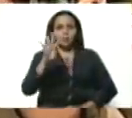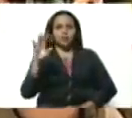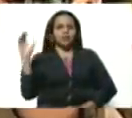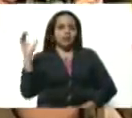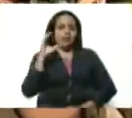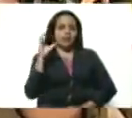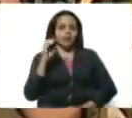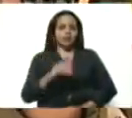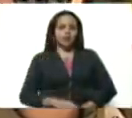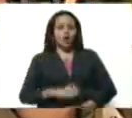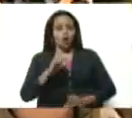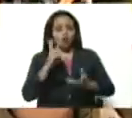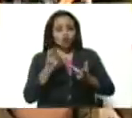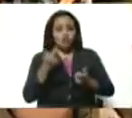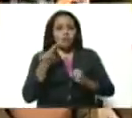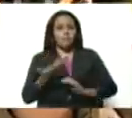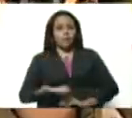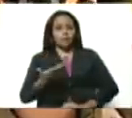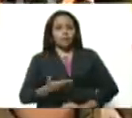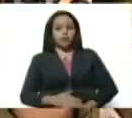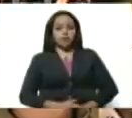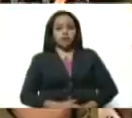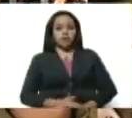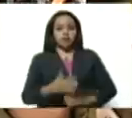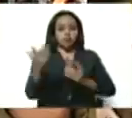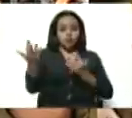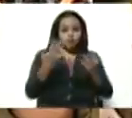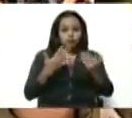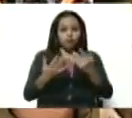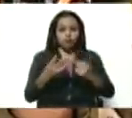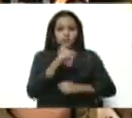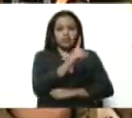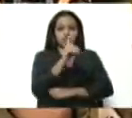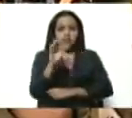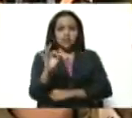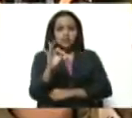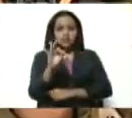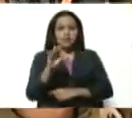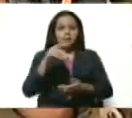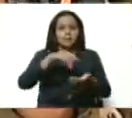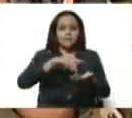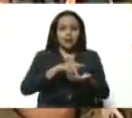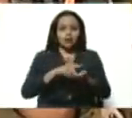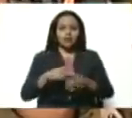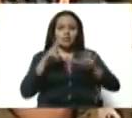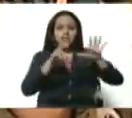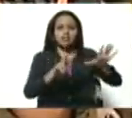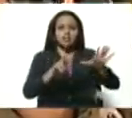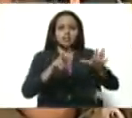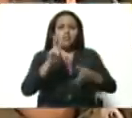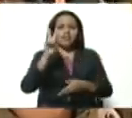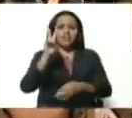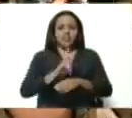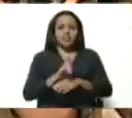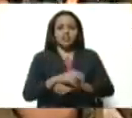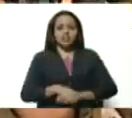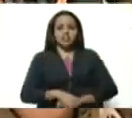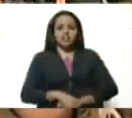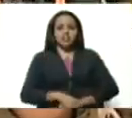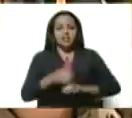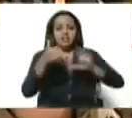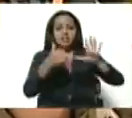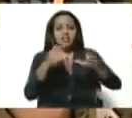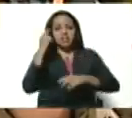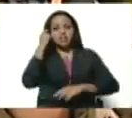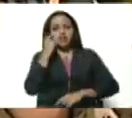capital número muy importante procedentes de 13 parroquias 7 de la vega 6 de sucre 4 del 23 de enero 3